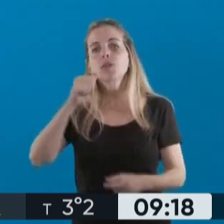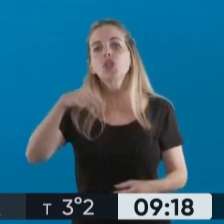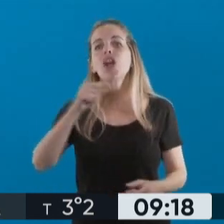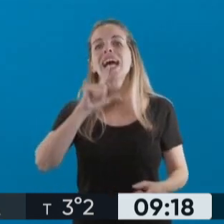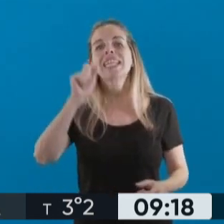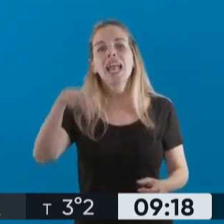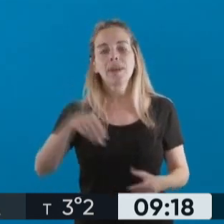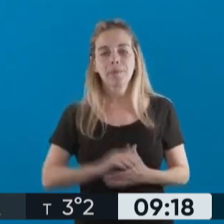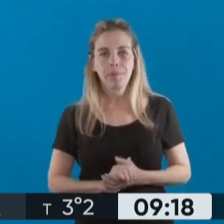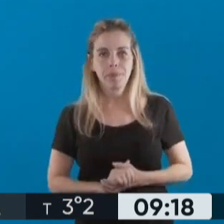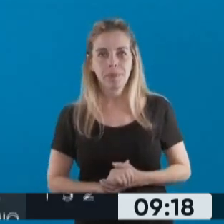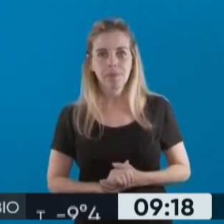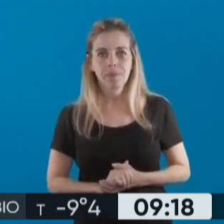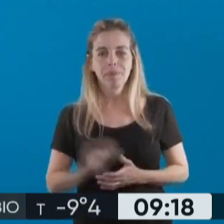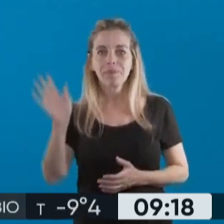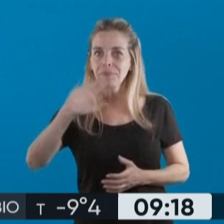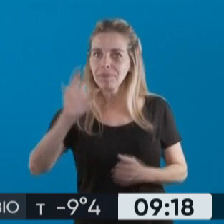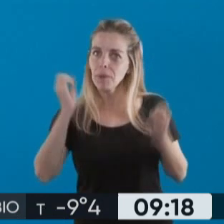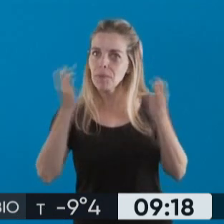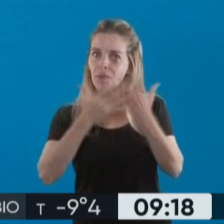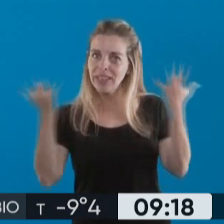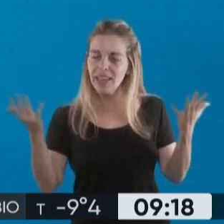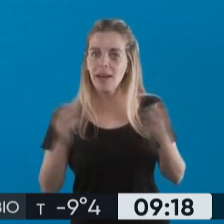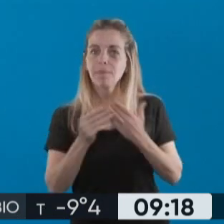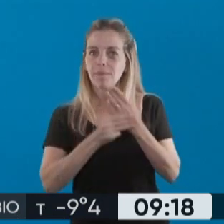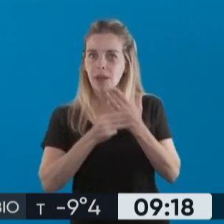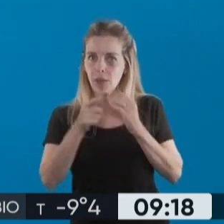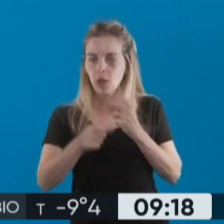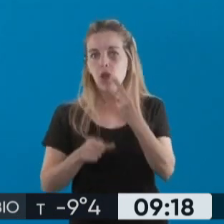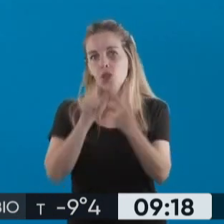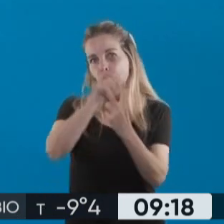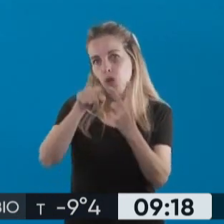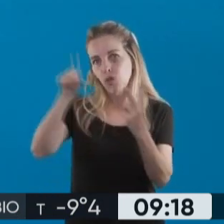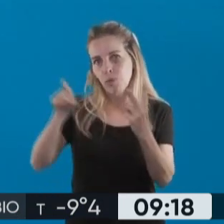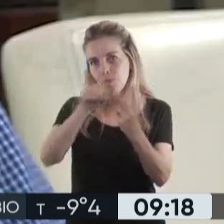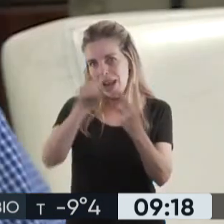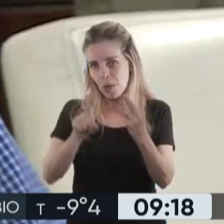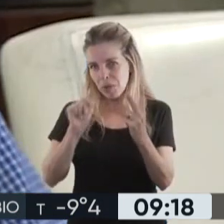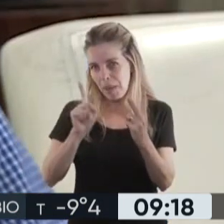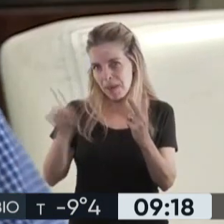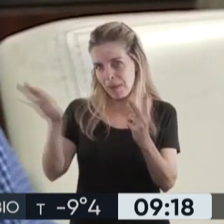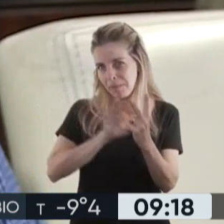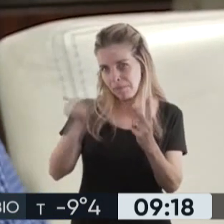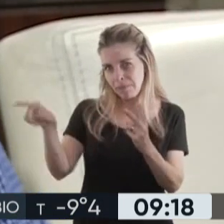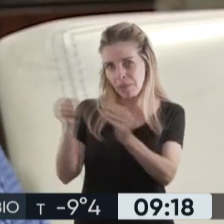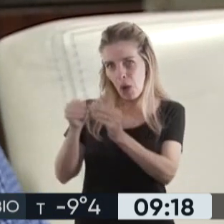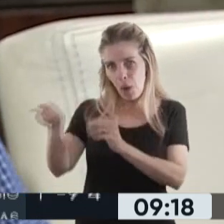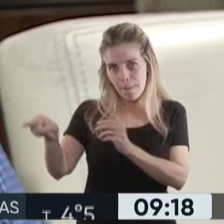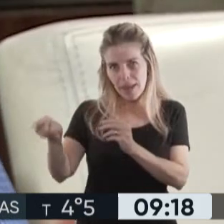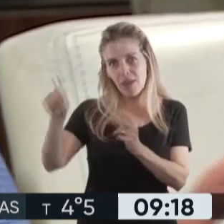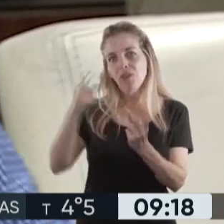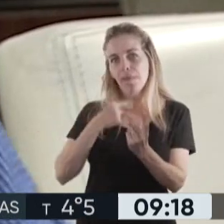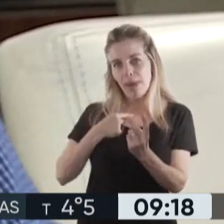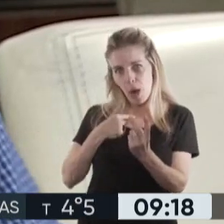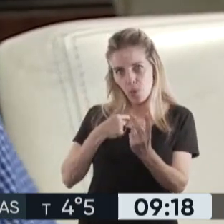Destape. Hola, Gabriela, buenos días. Dos preguntas, siguiendo un poco acá lo que contaba mi colega, que ya